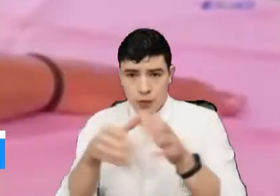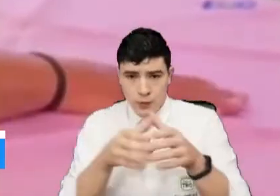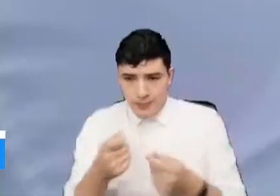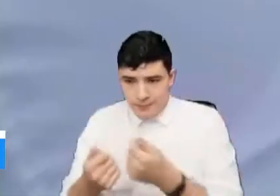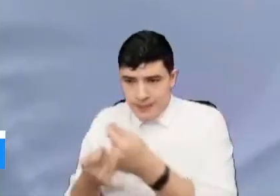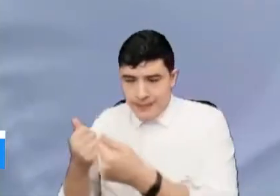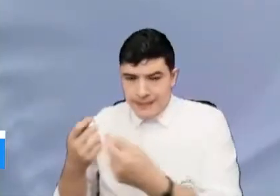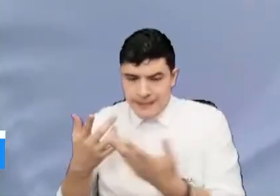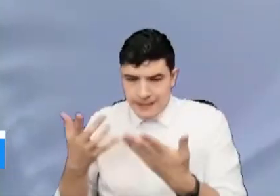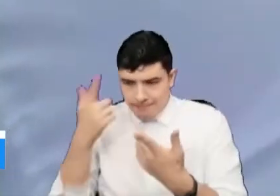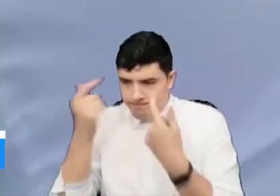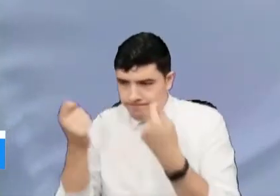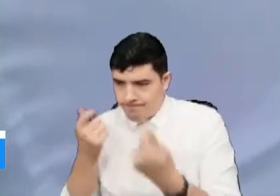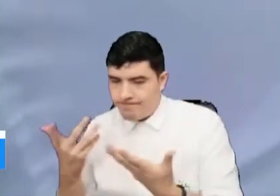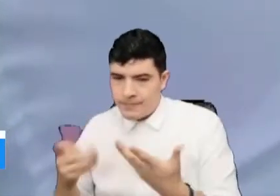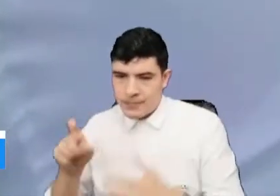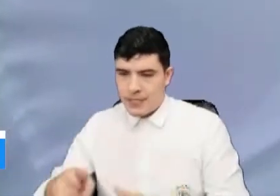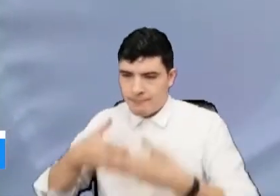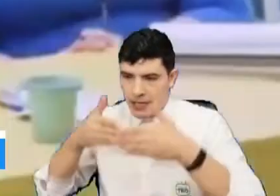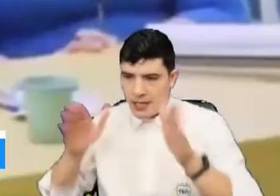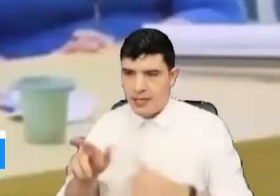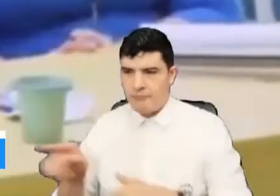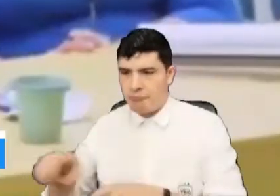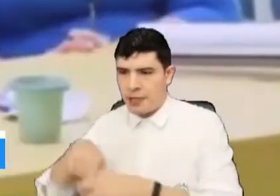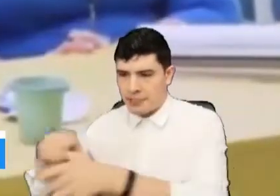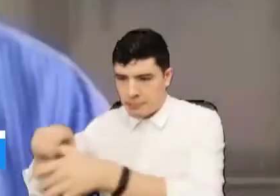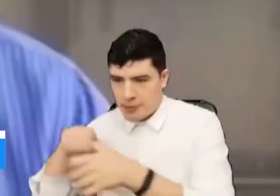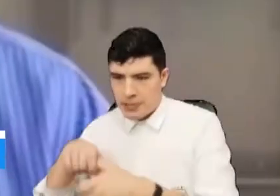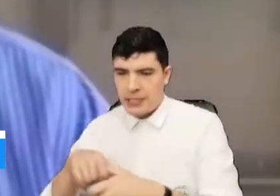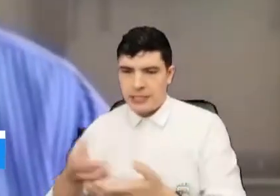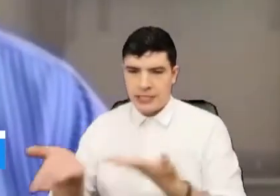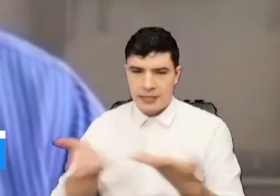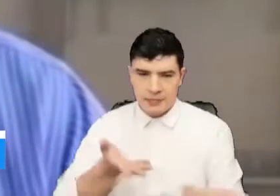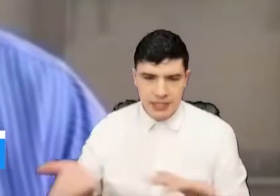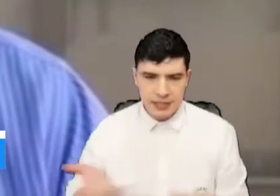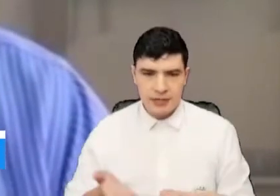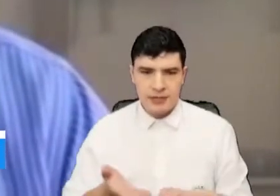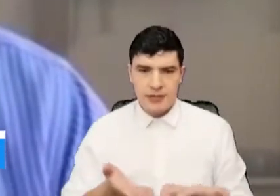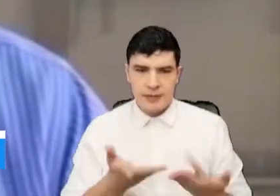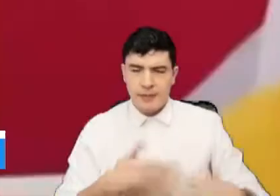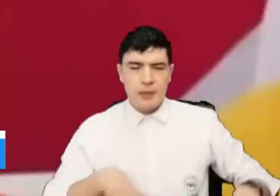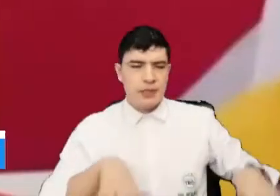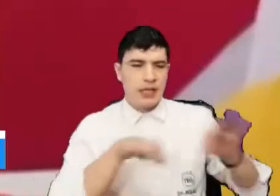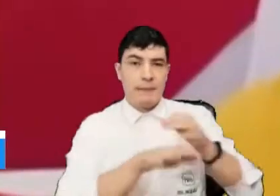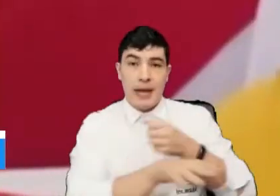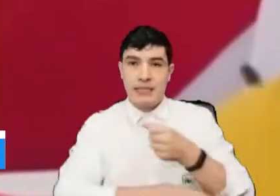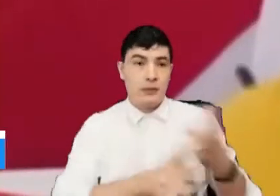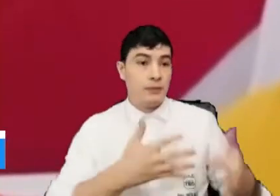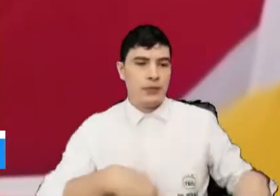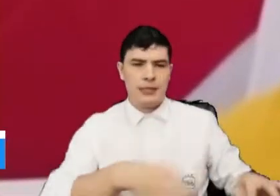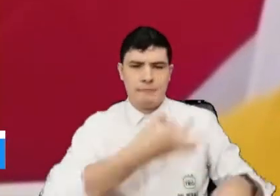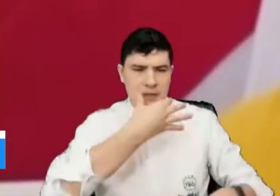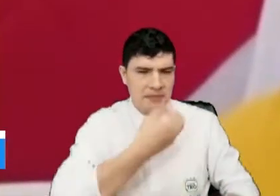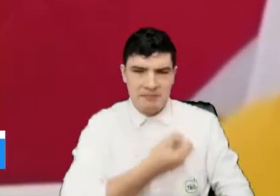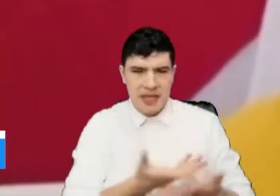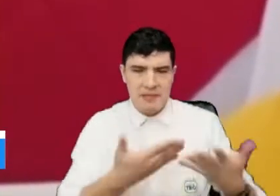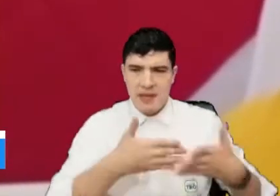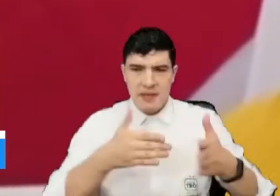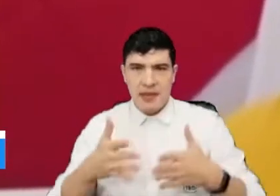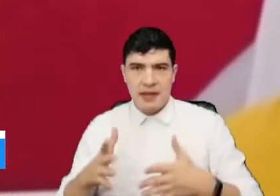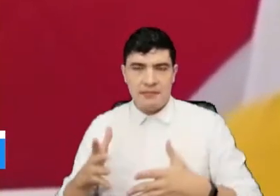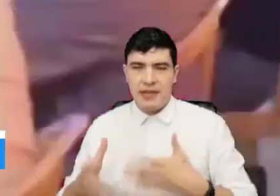temas como transporte, bienes y servicios y lo social. Algo con mucha satisfacción porque la actitud y